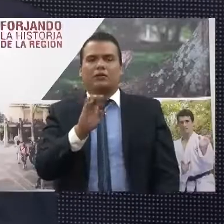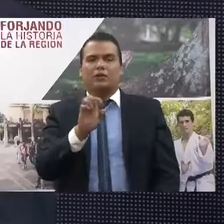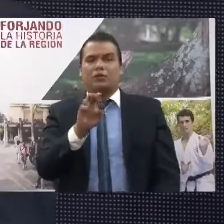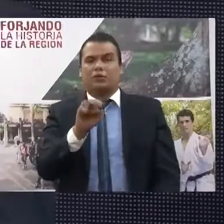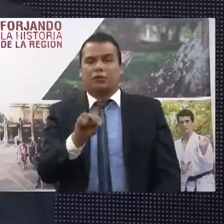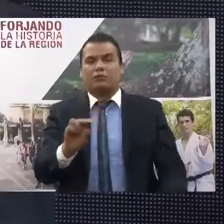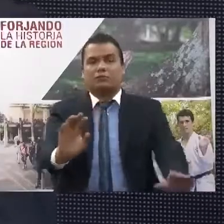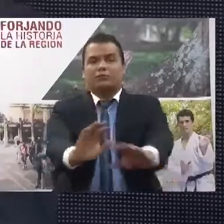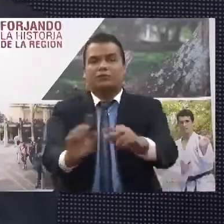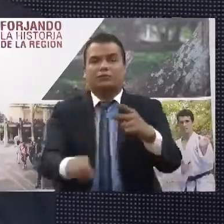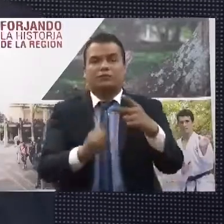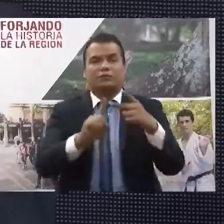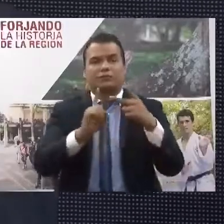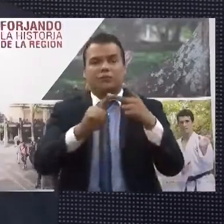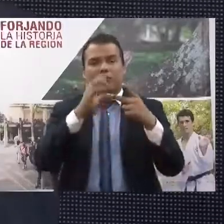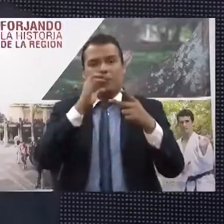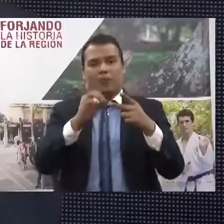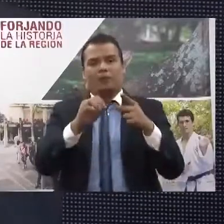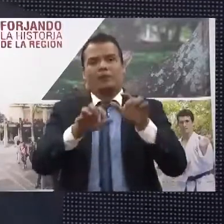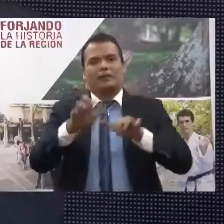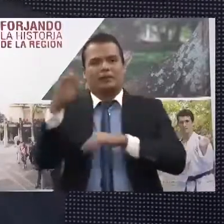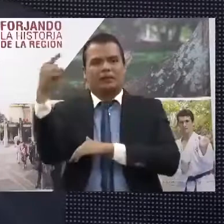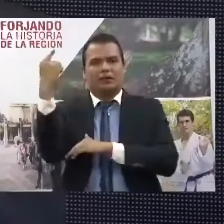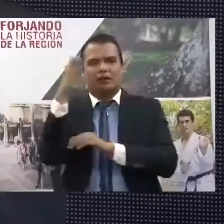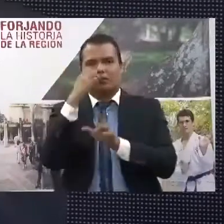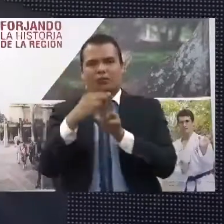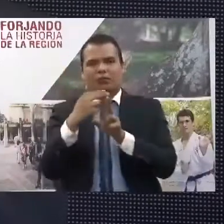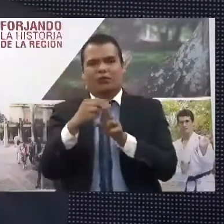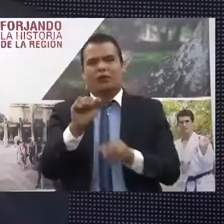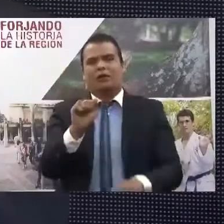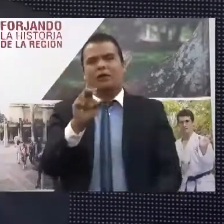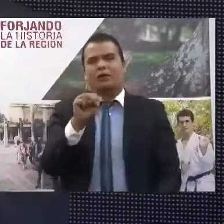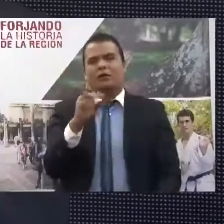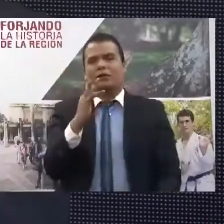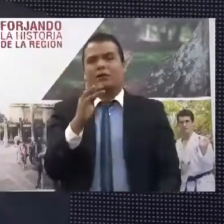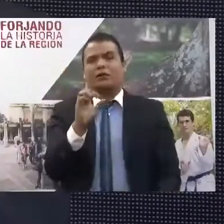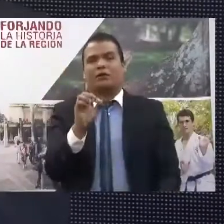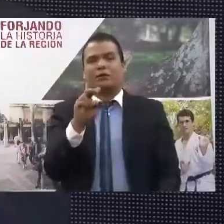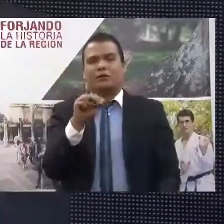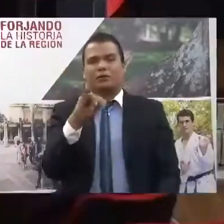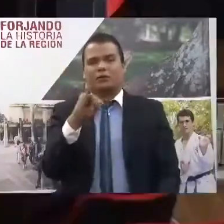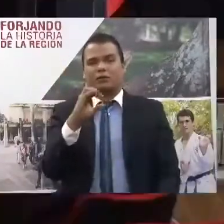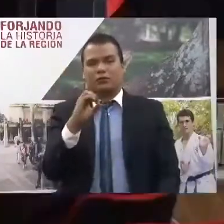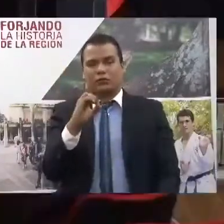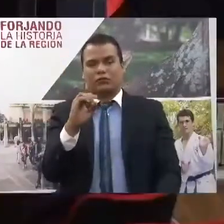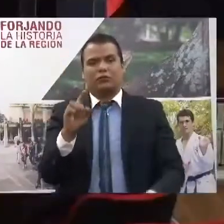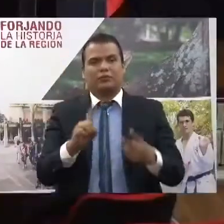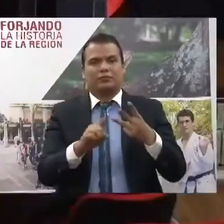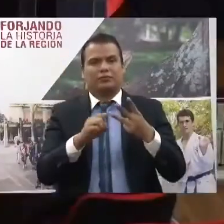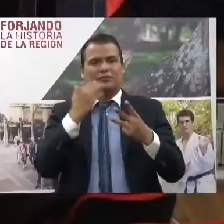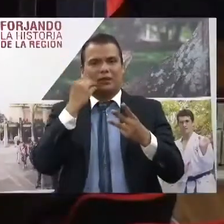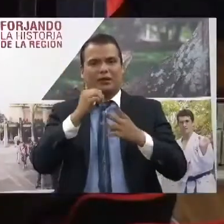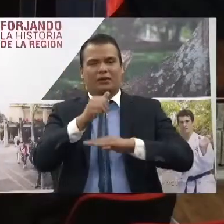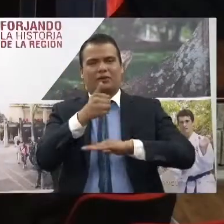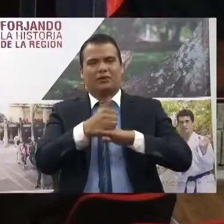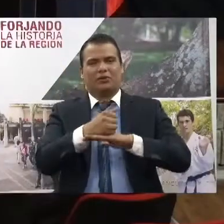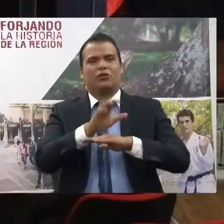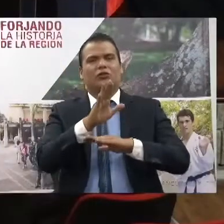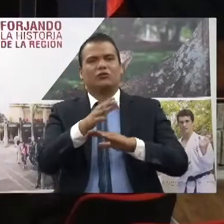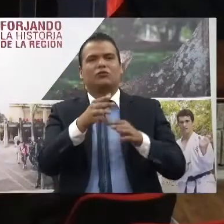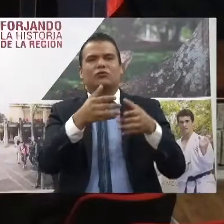señor secretario general, profesor Antonio Echeverry Pérez, la señora directora